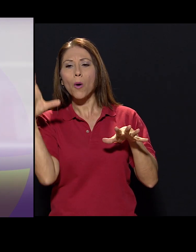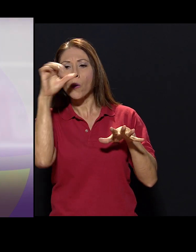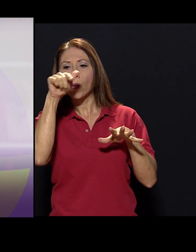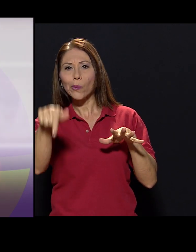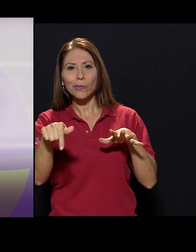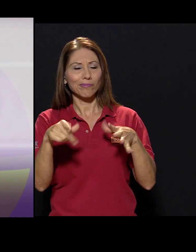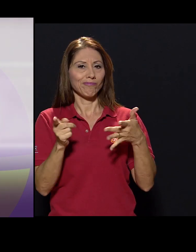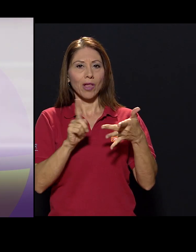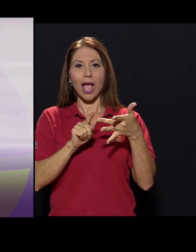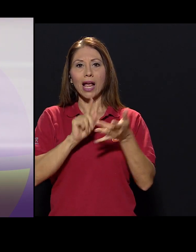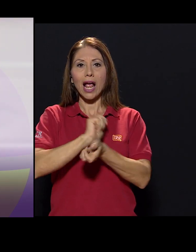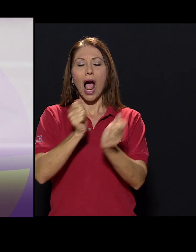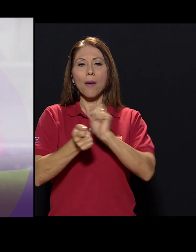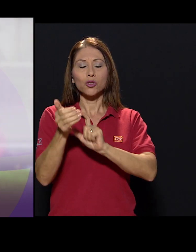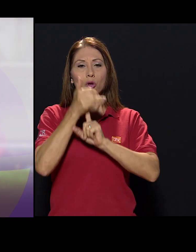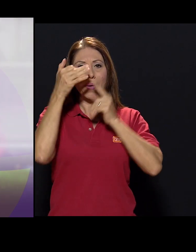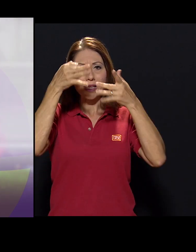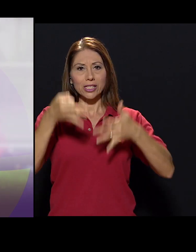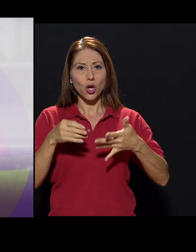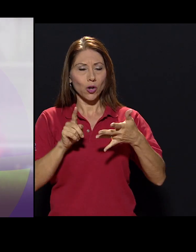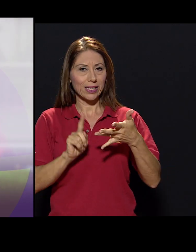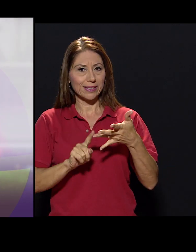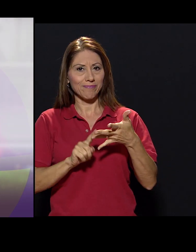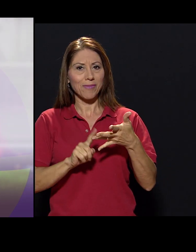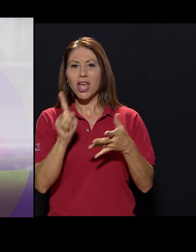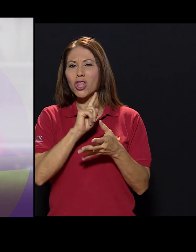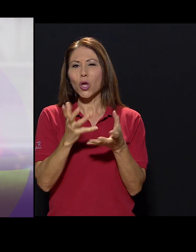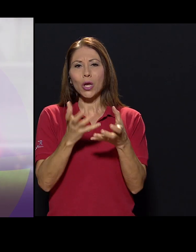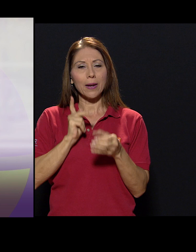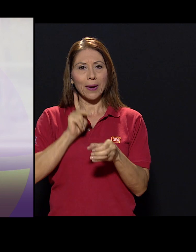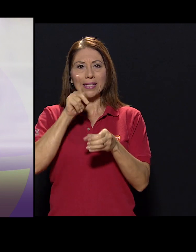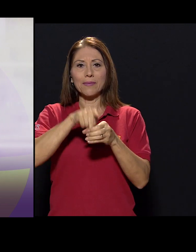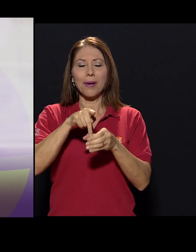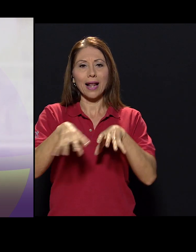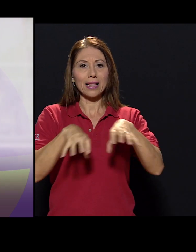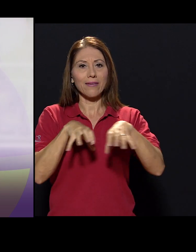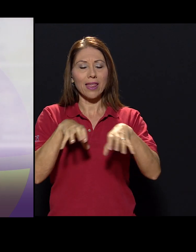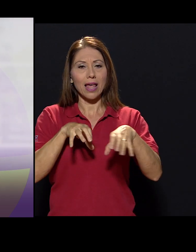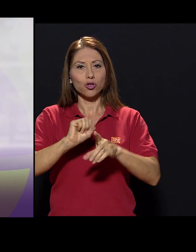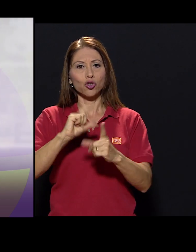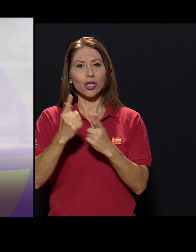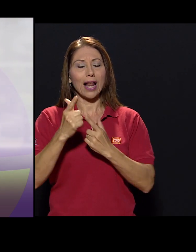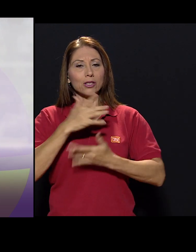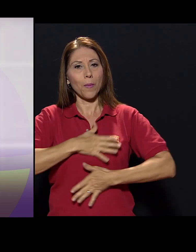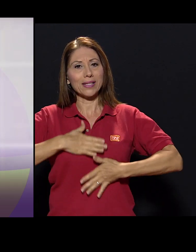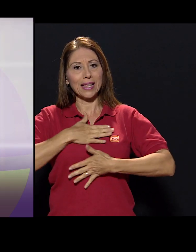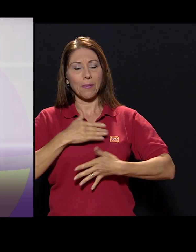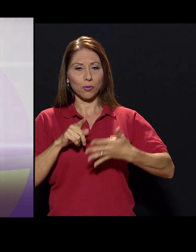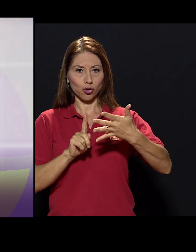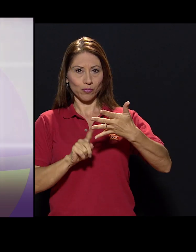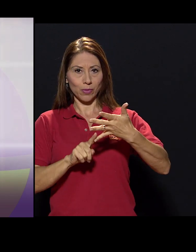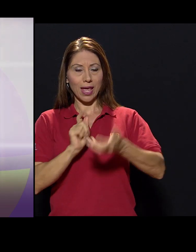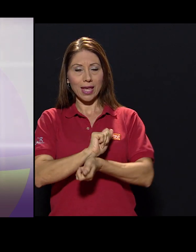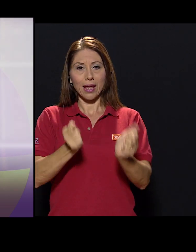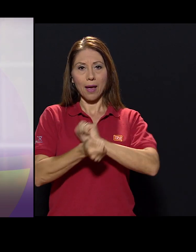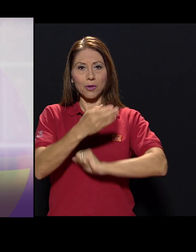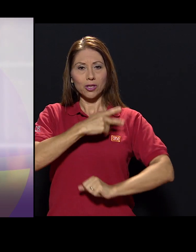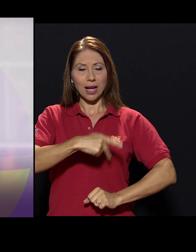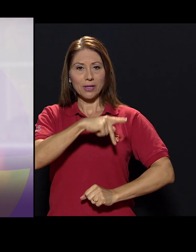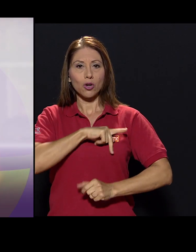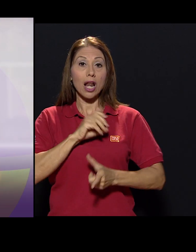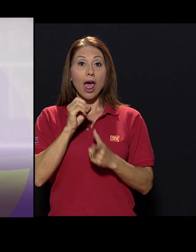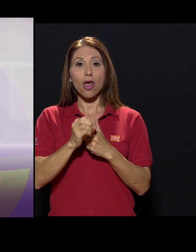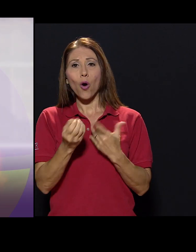lugar Cambios en la toma de sesiones Pérdida de ánimo para participar en actividades sociales o realizar pasatiempos